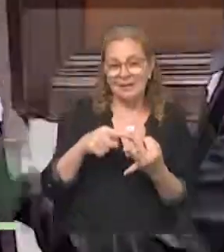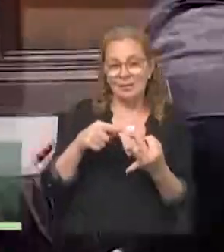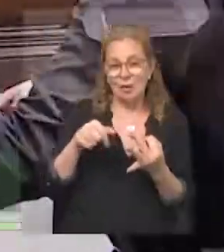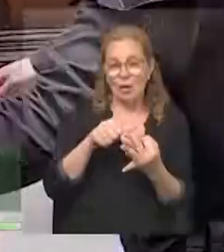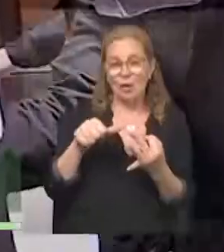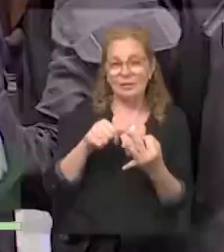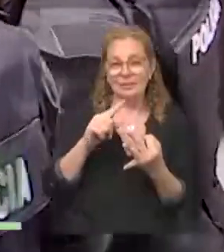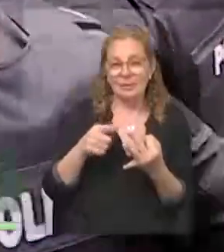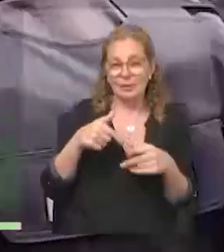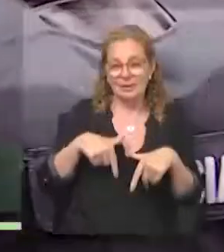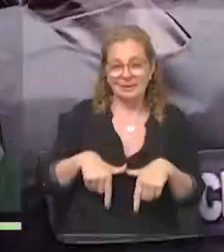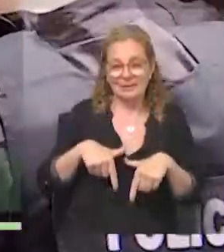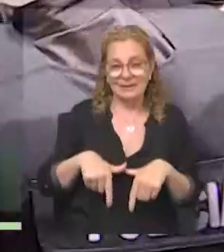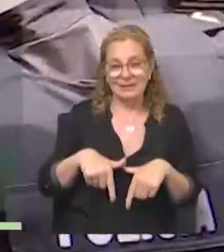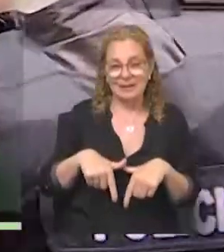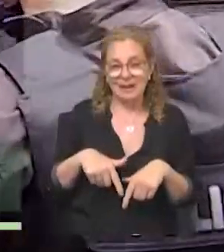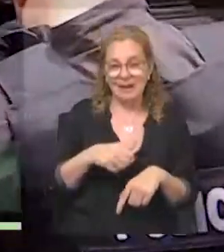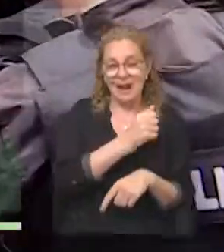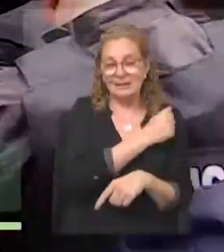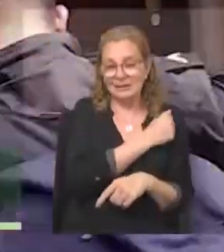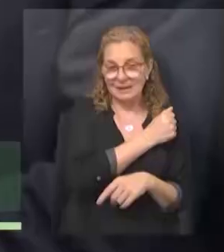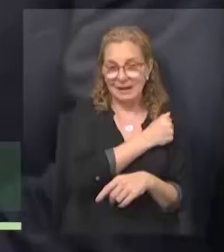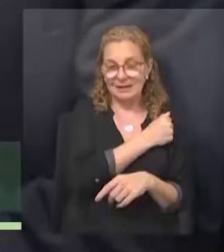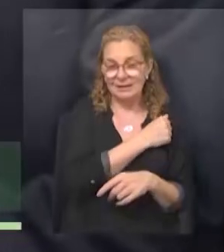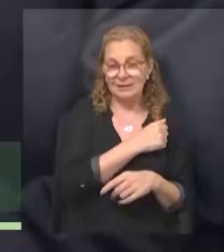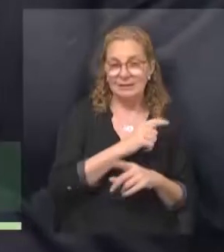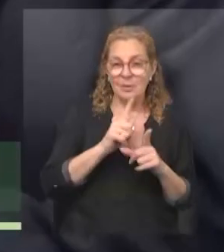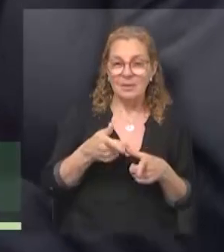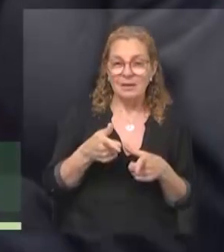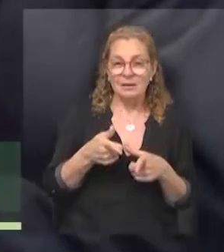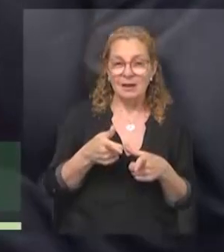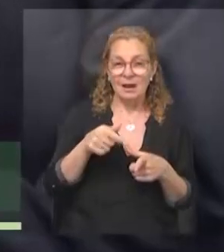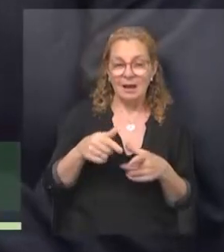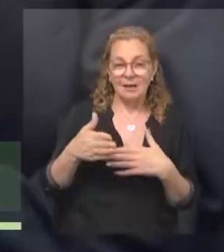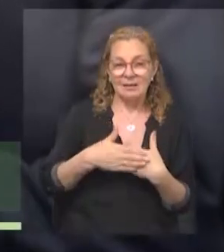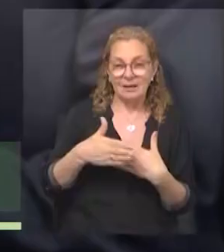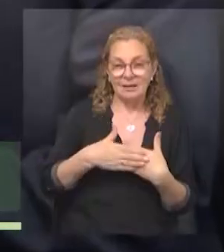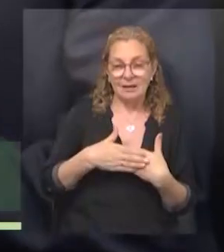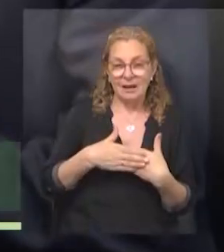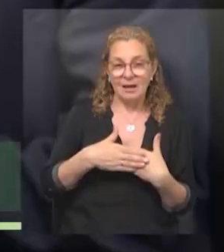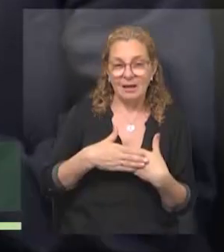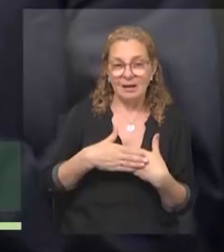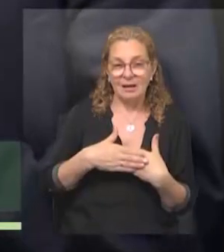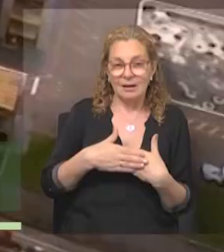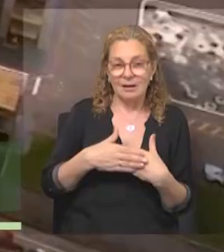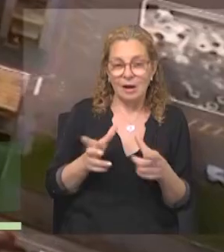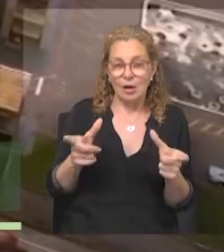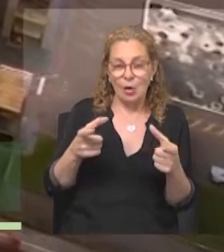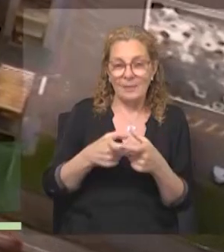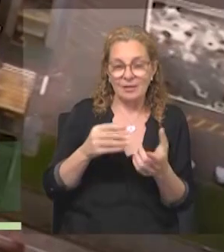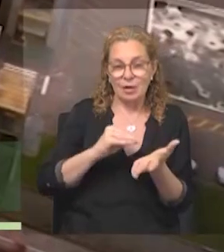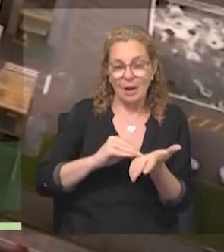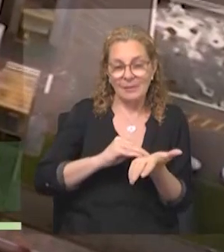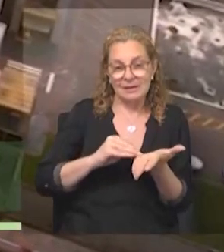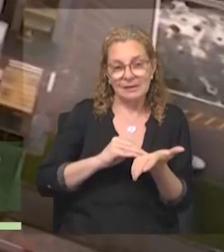con la intendencia de de artigas lo que sucedió aquí cerca lo que es la comisión administradora